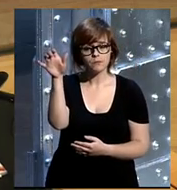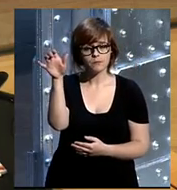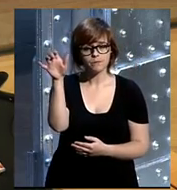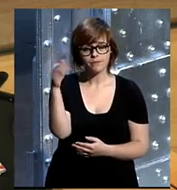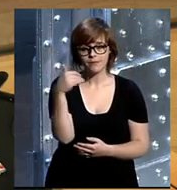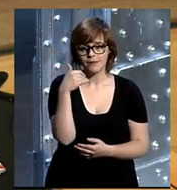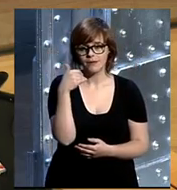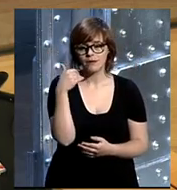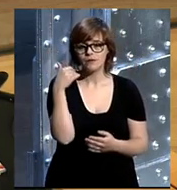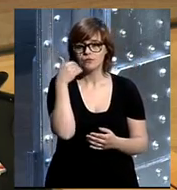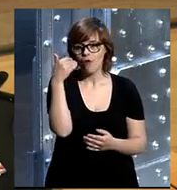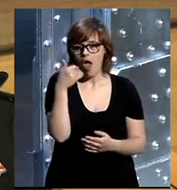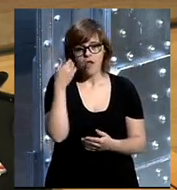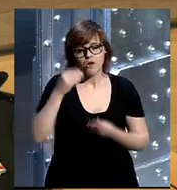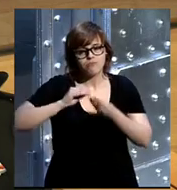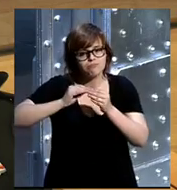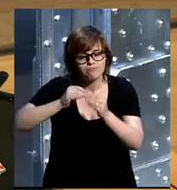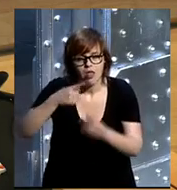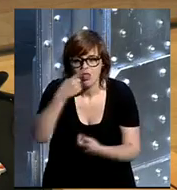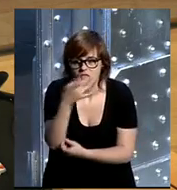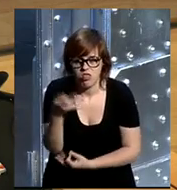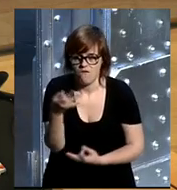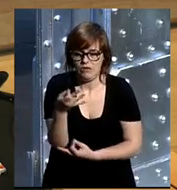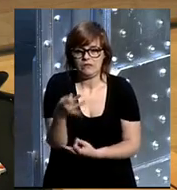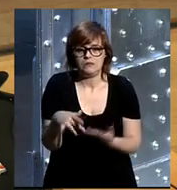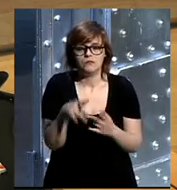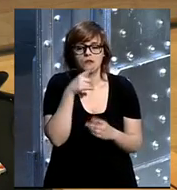se puede hacer algo más que torear. Lo digo sinceramente.